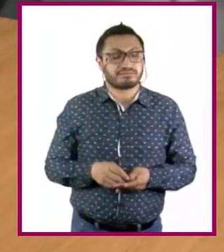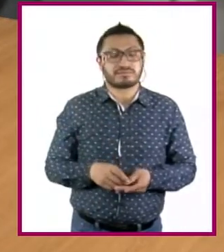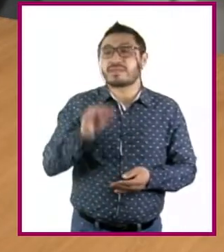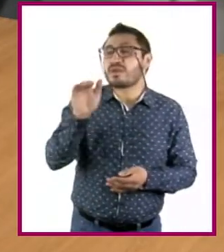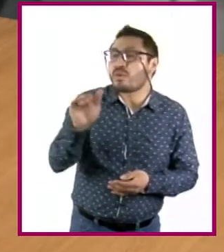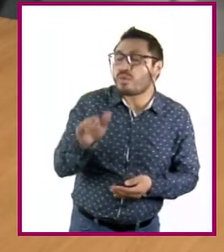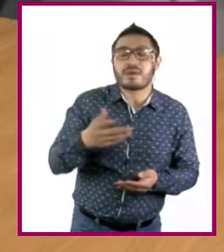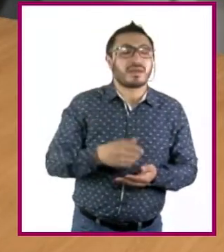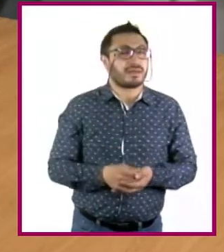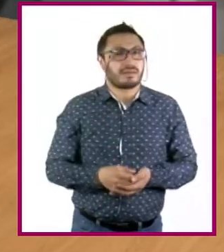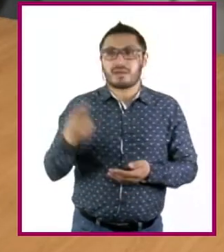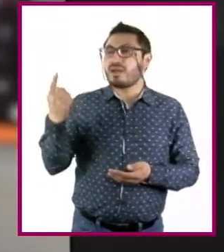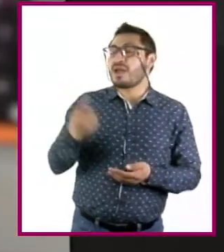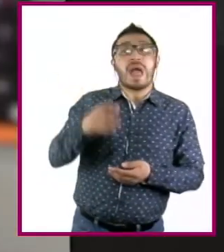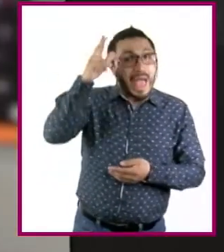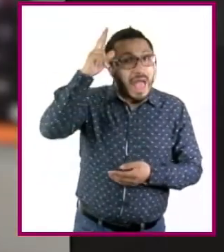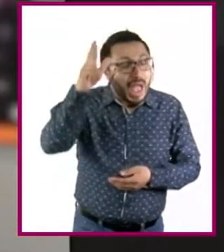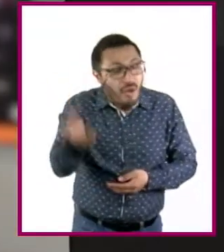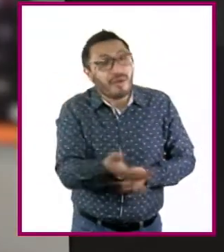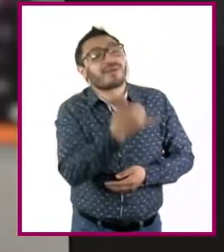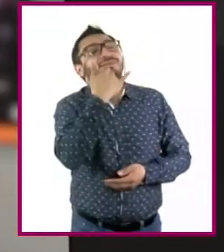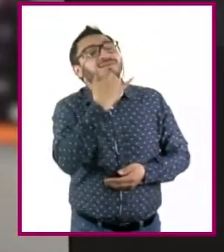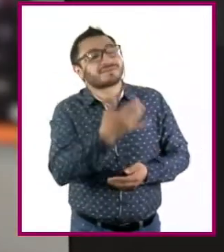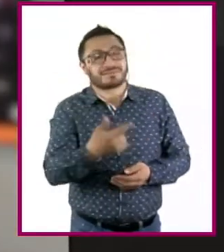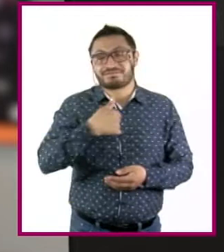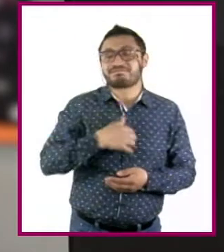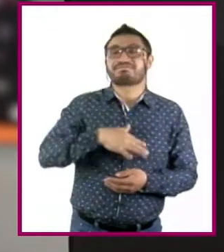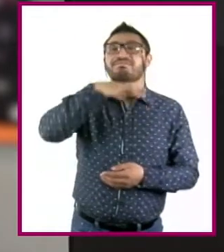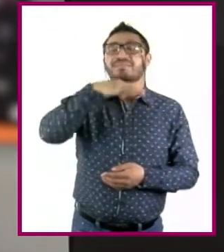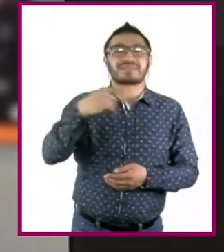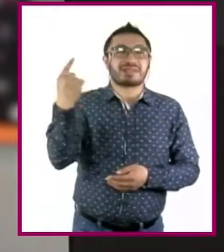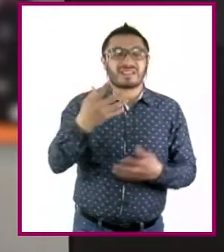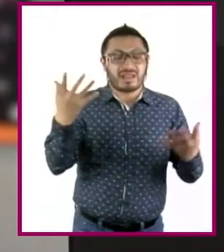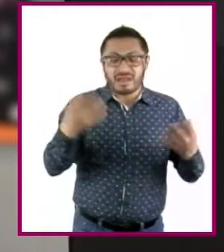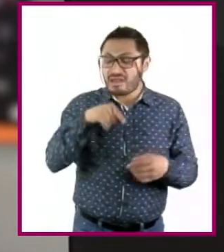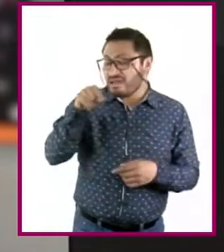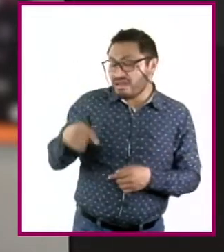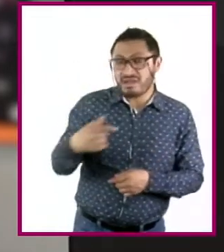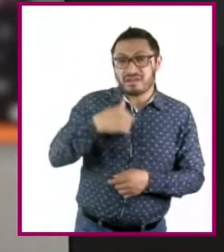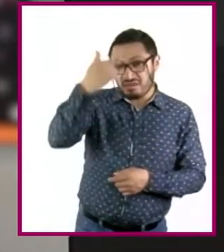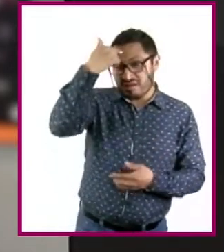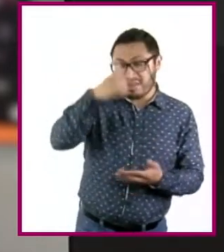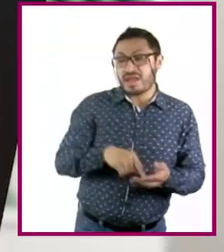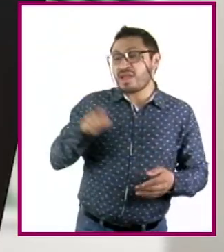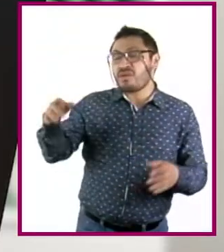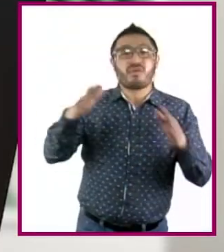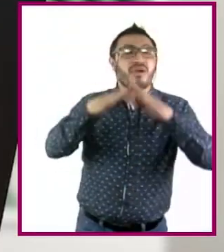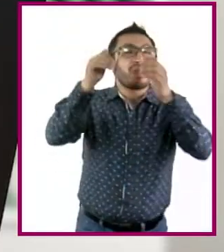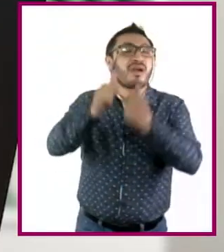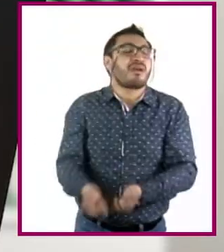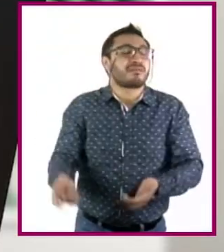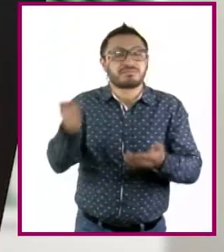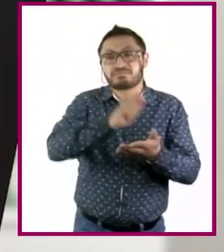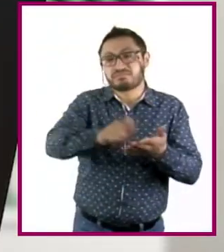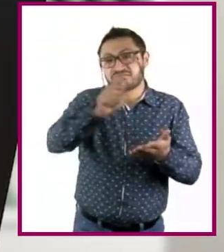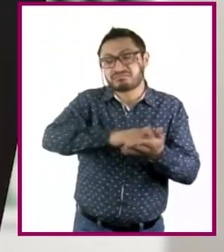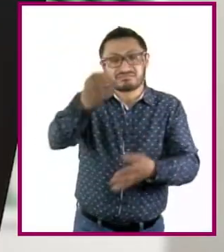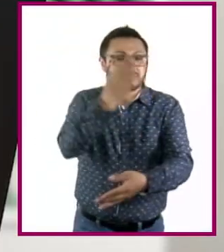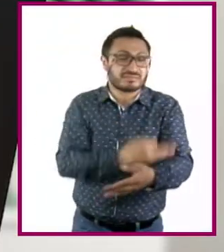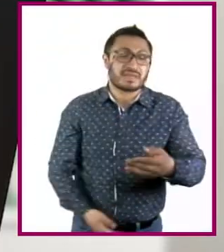¿Emi? Ah, ¿qué? Ah, hola, Lu. ¿Qué haces aquí? Pensé que te ibas a quedar en tu casa a escribir toda la tarde. Sí, ese era el